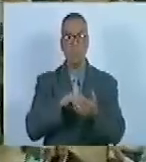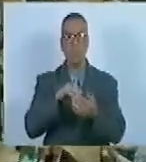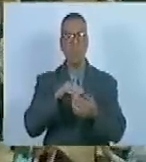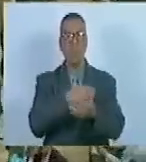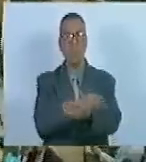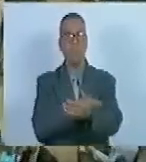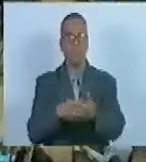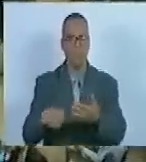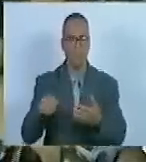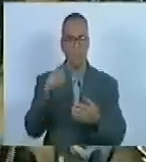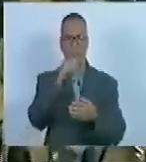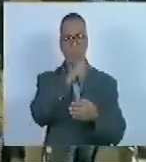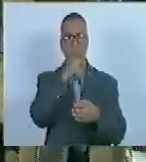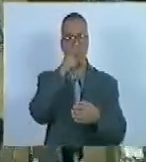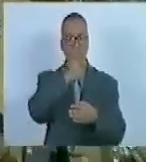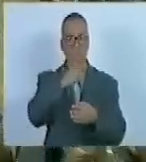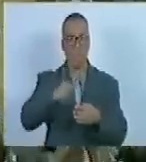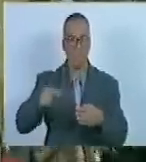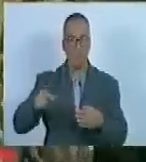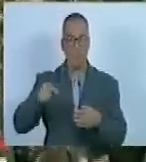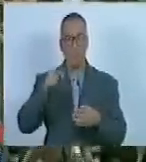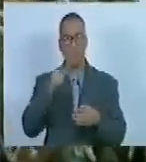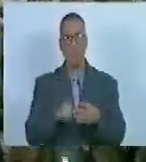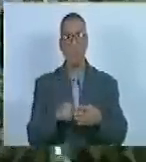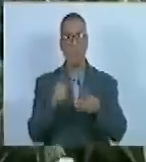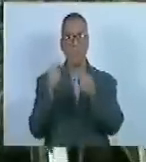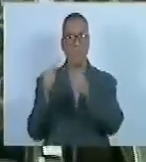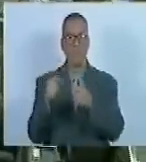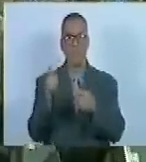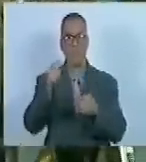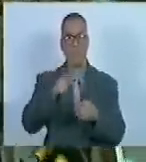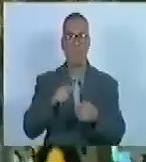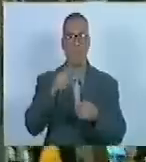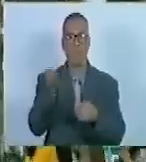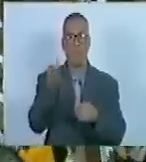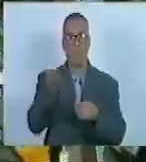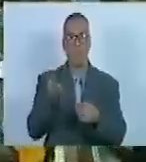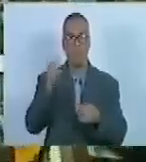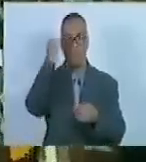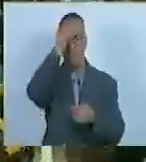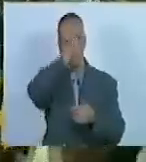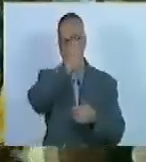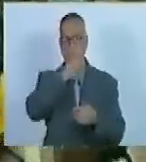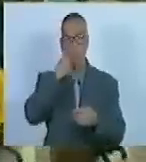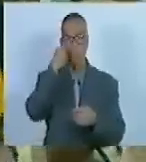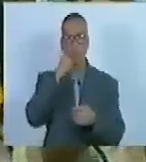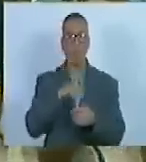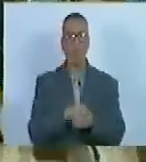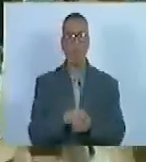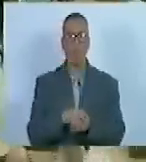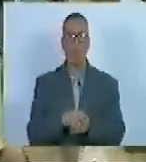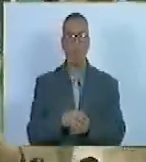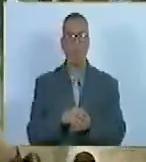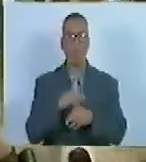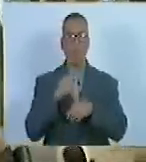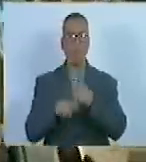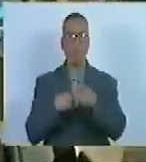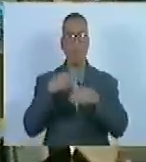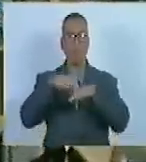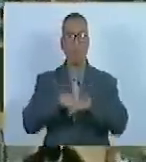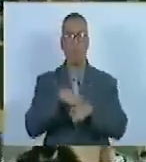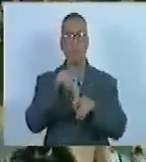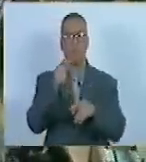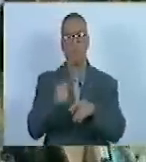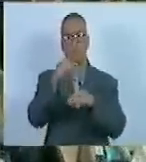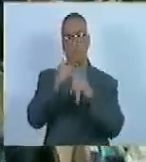habitantes, de la economía más importante del continente africano, con el Producto Interno Bruto más